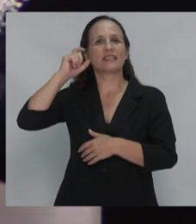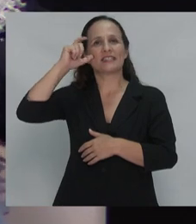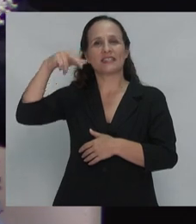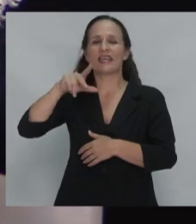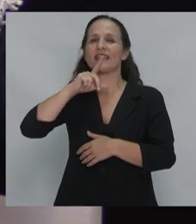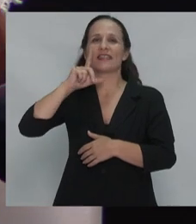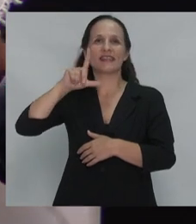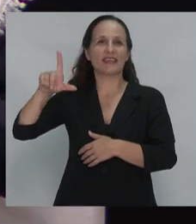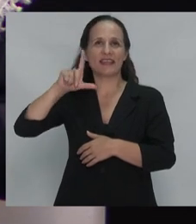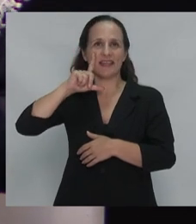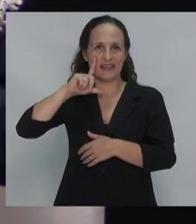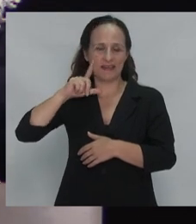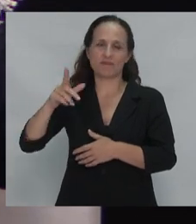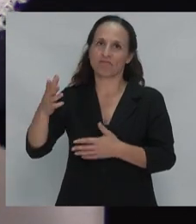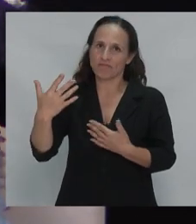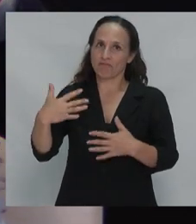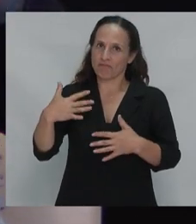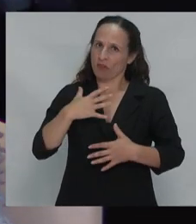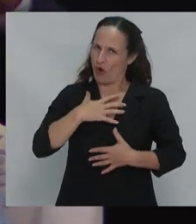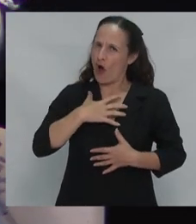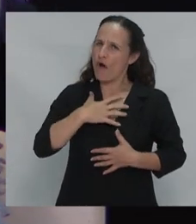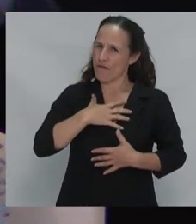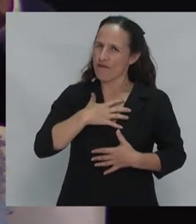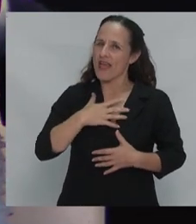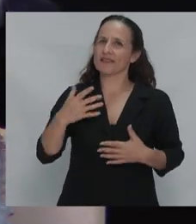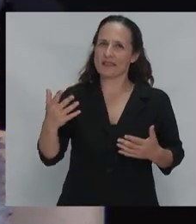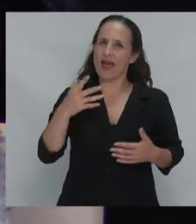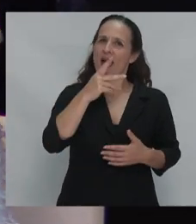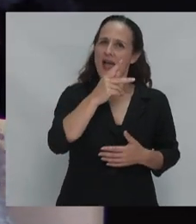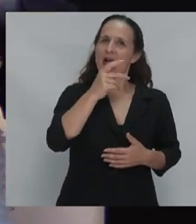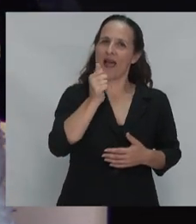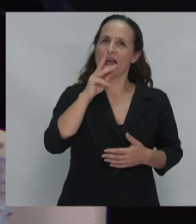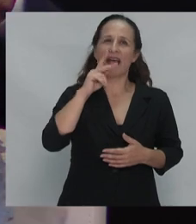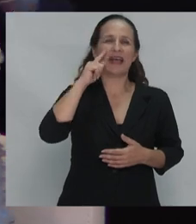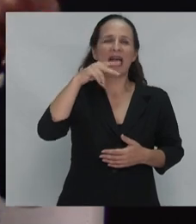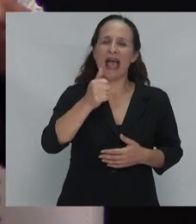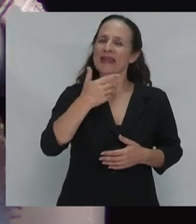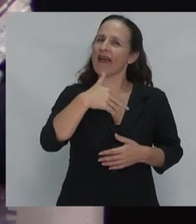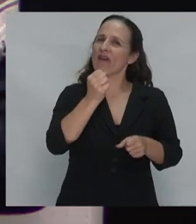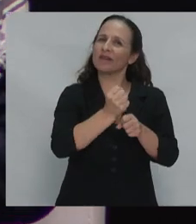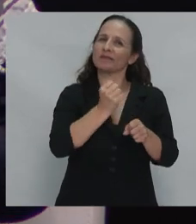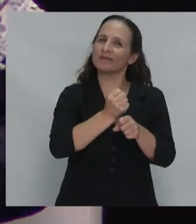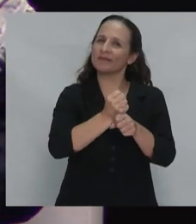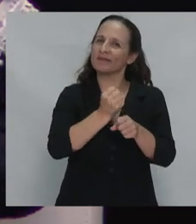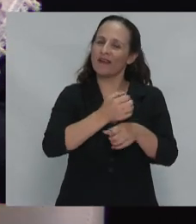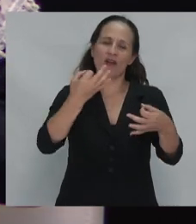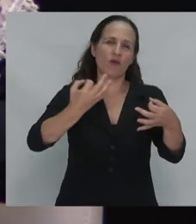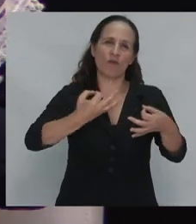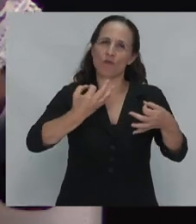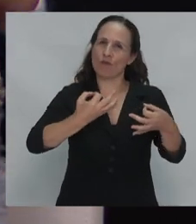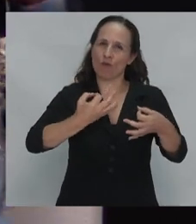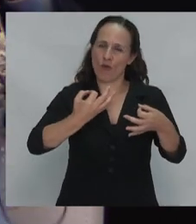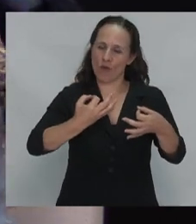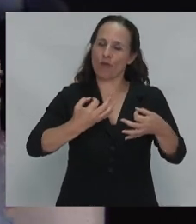tengo la plena confianza de que Karina hará un trabajo tan magnífico como el que se